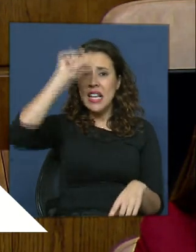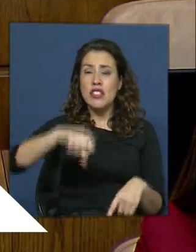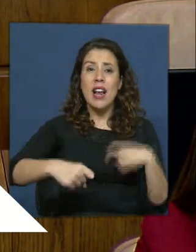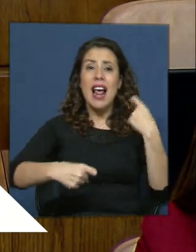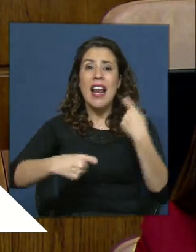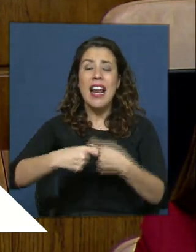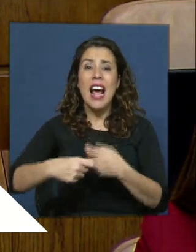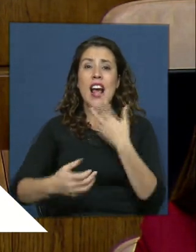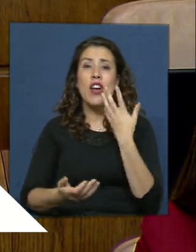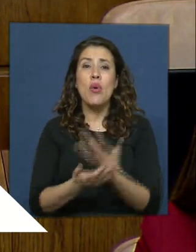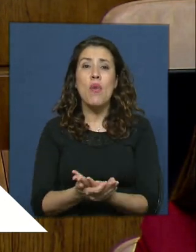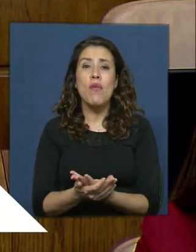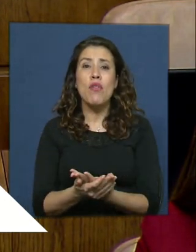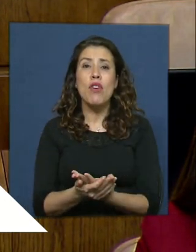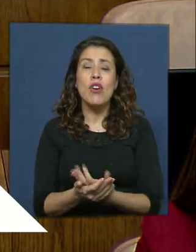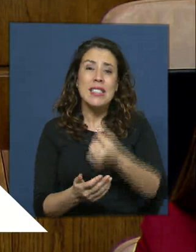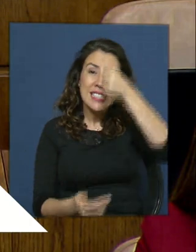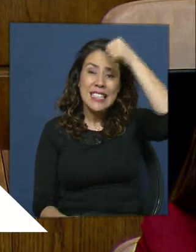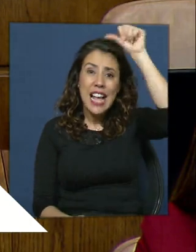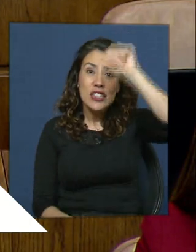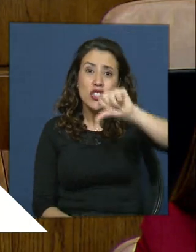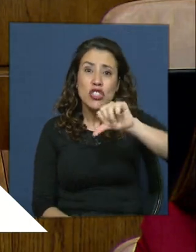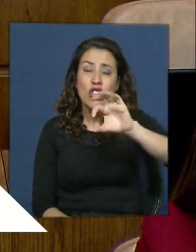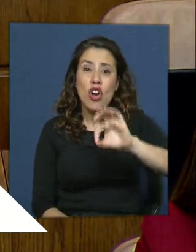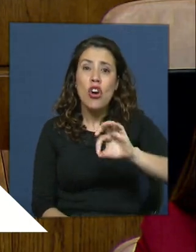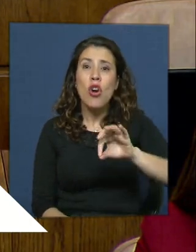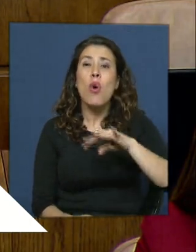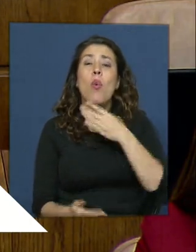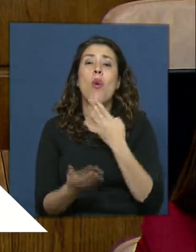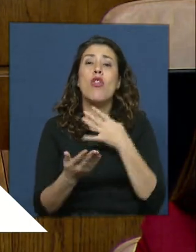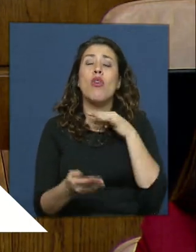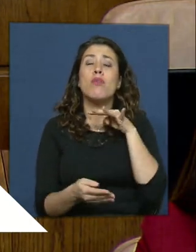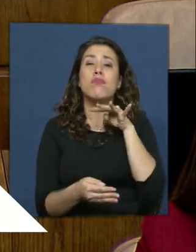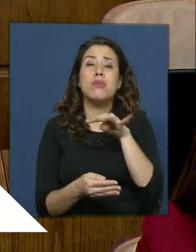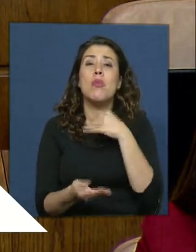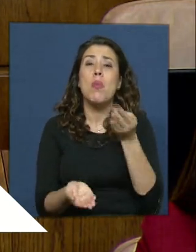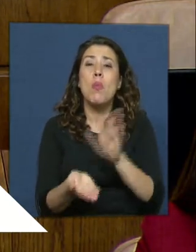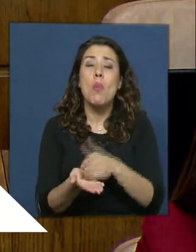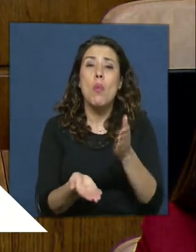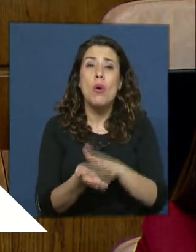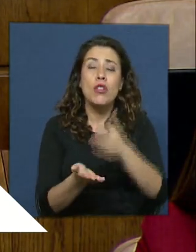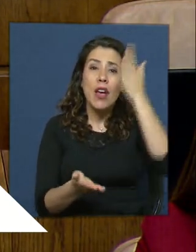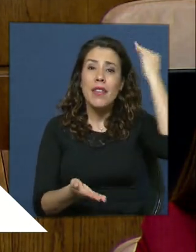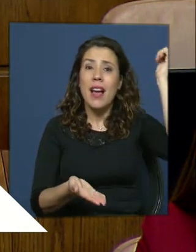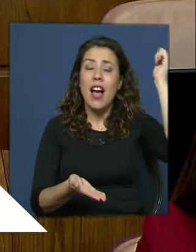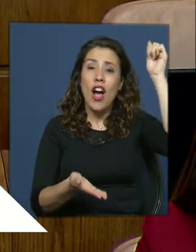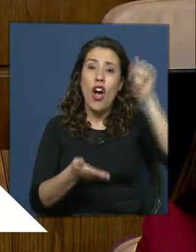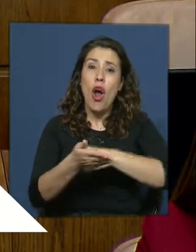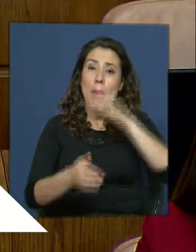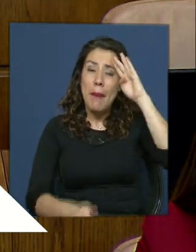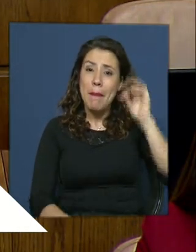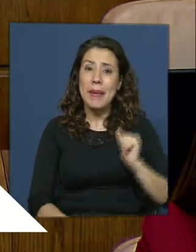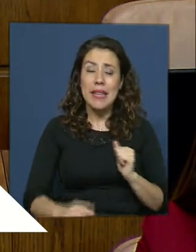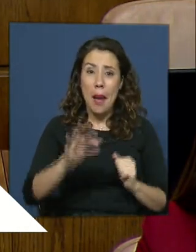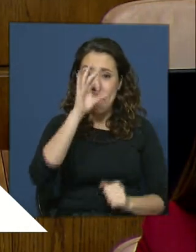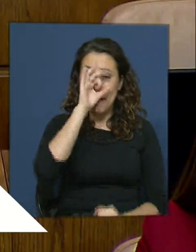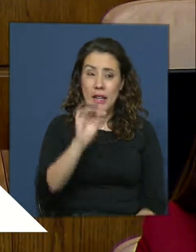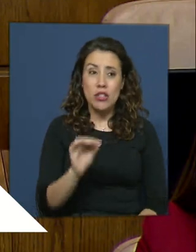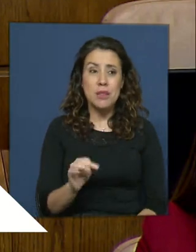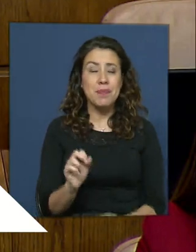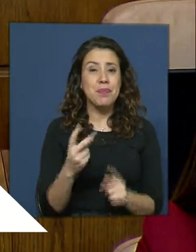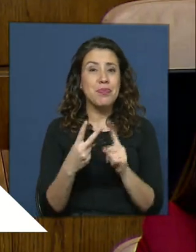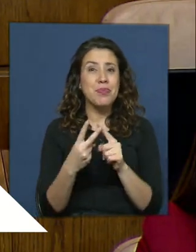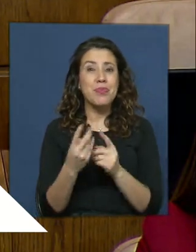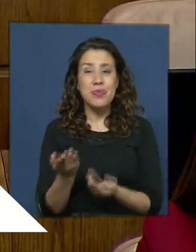la existencia de condenas penales por crímenes de lesa humanidad o genocidio cometidos en la dictadura de Pinochet. Segundo,